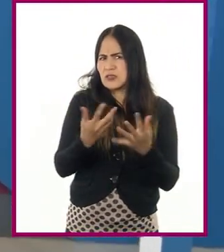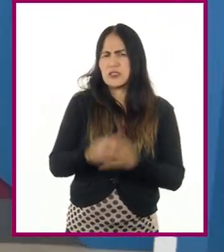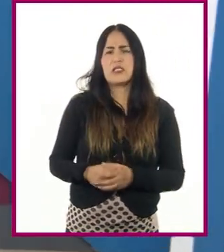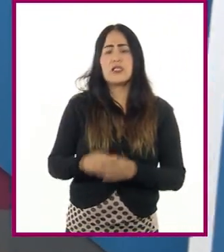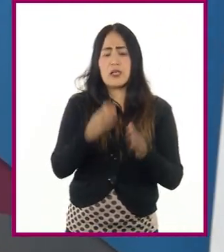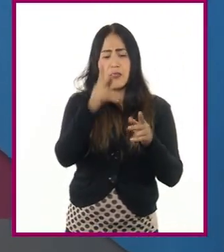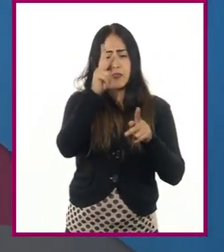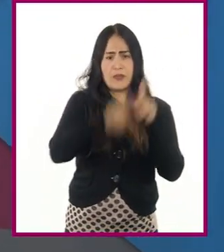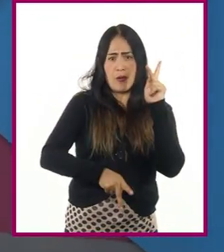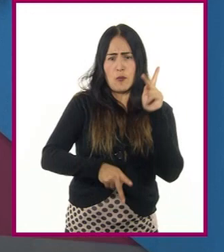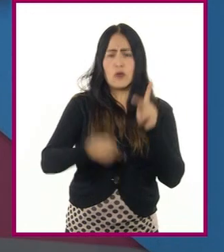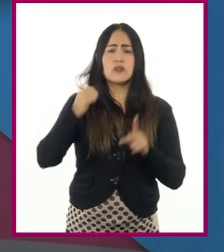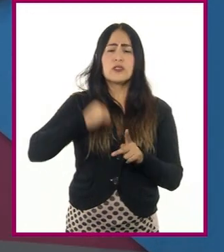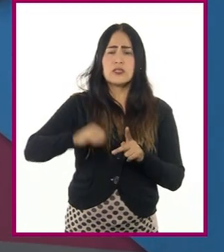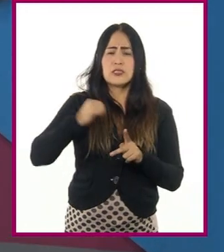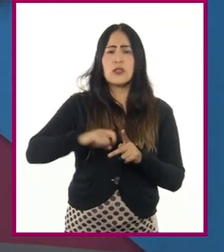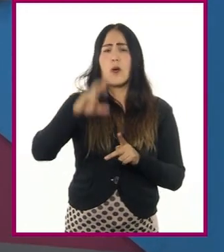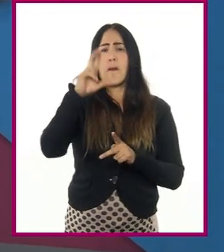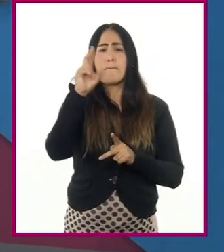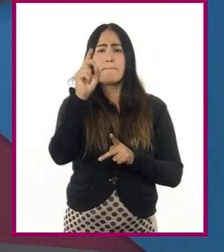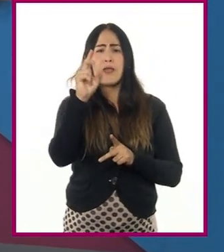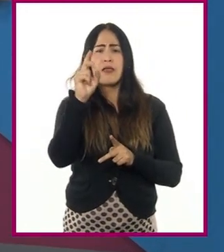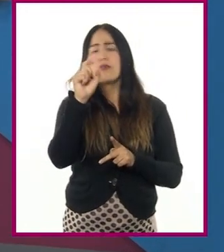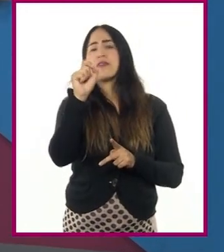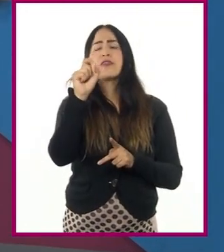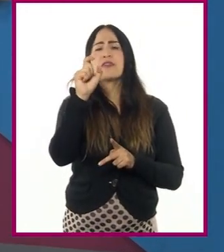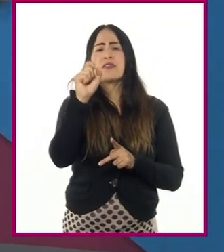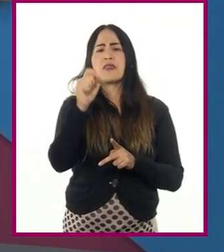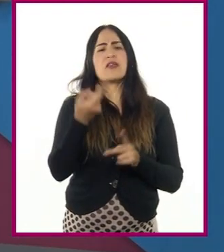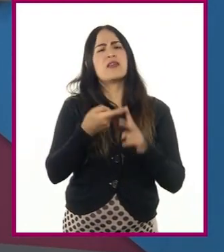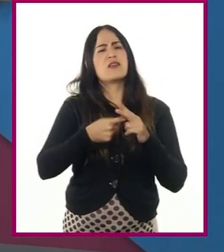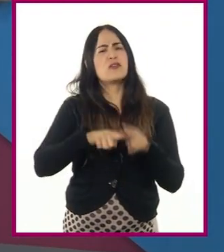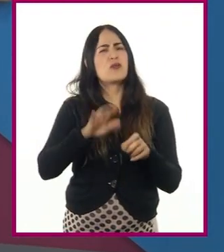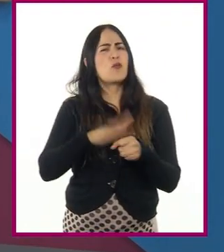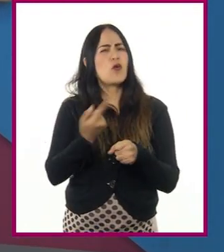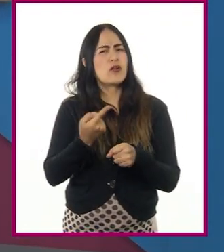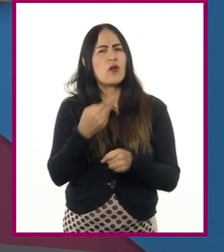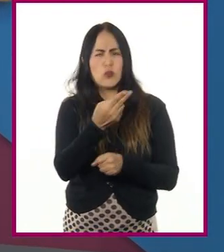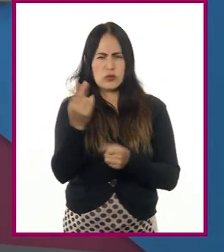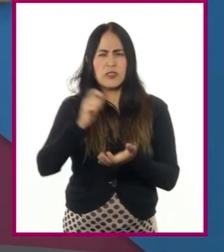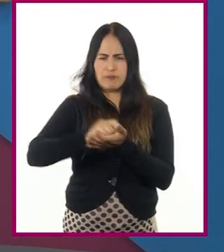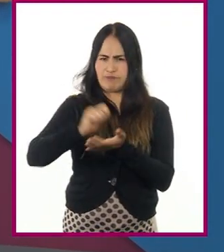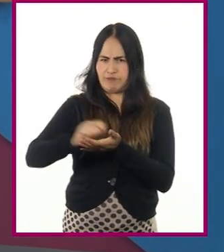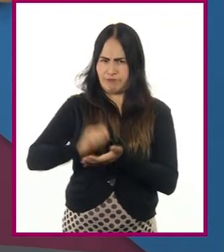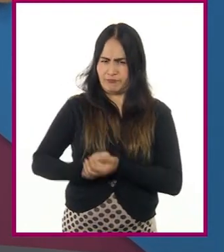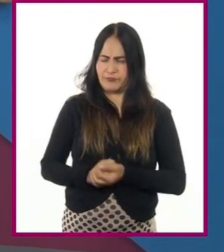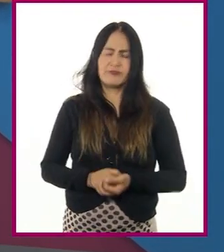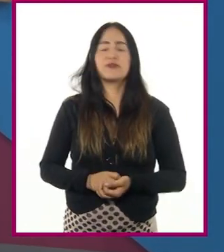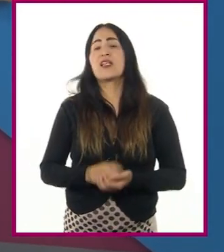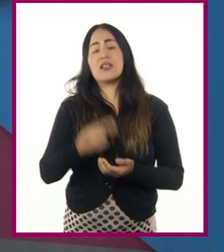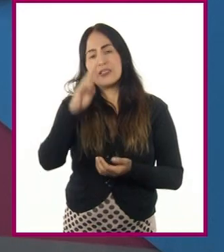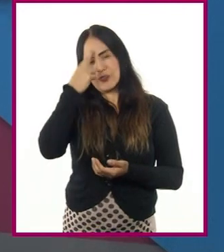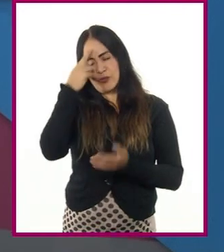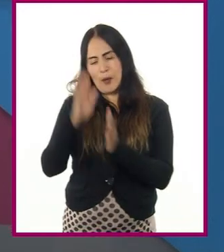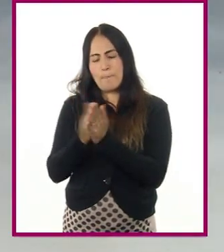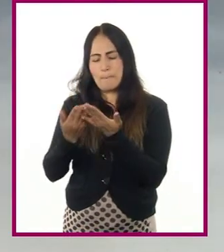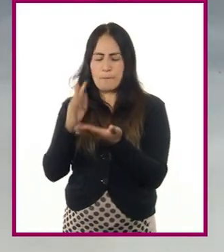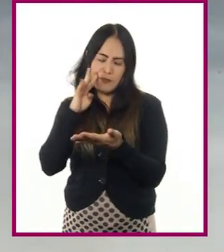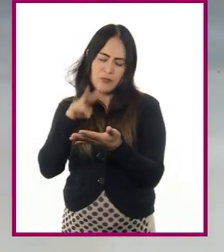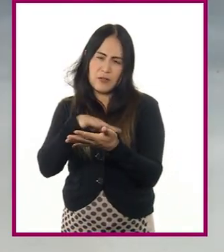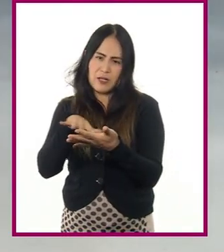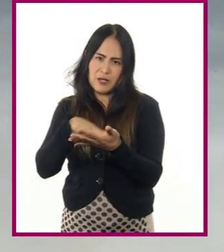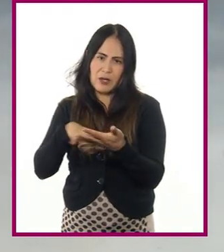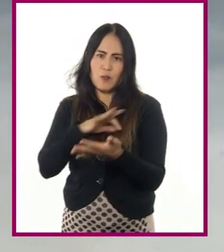segunda mitad del siglo XX en México. Para resolver el reto de la sesión, no duden en apoyarse en su libro de texto.